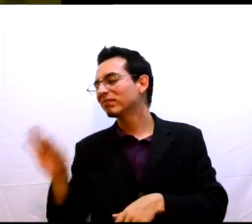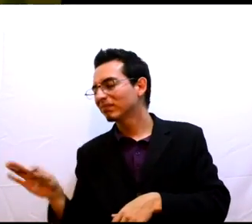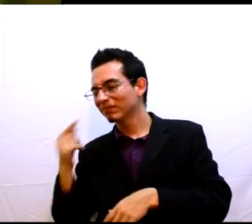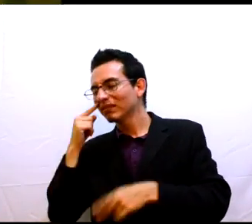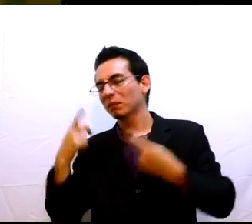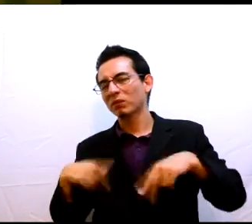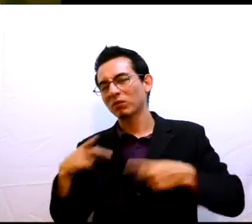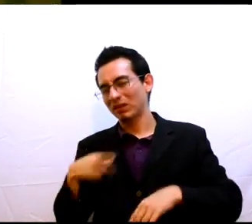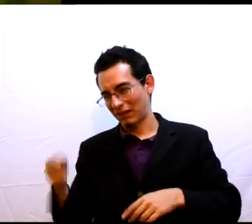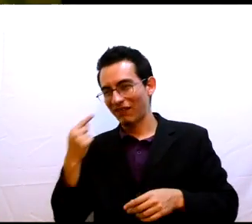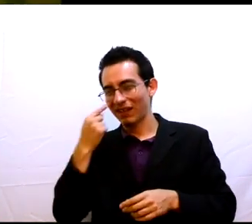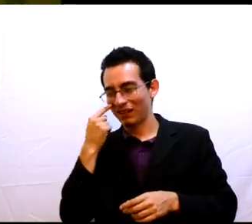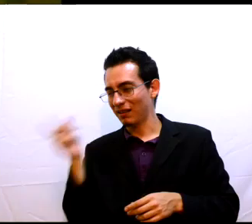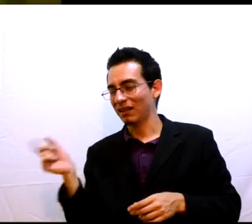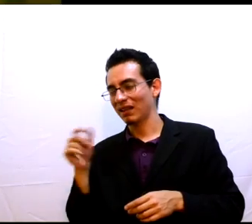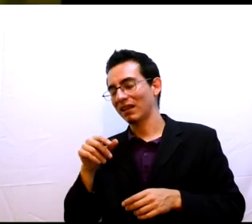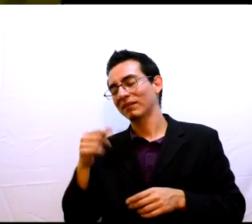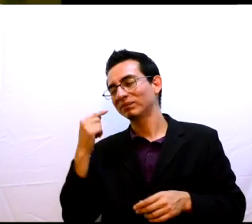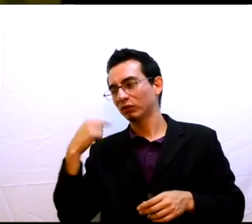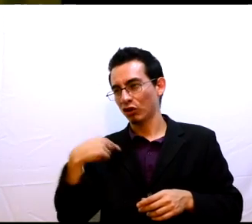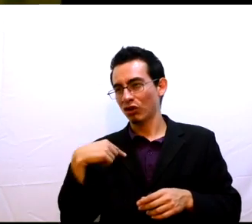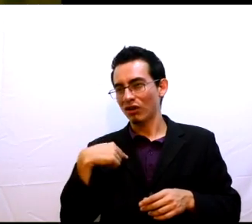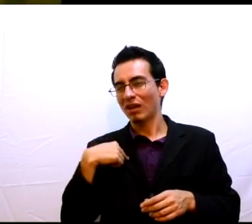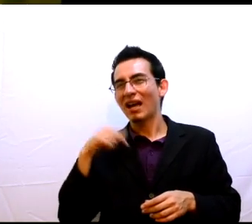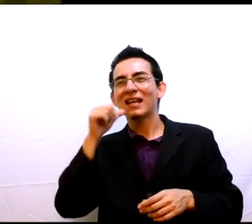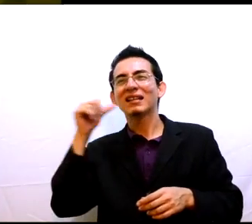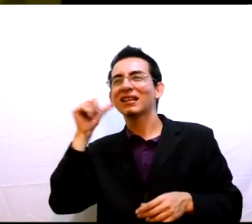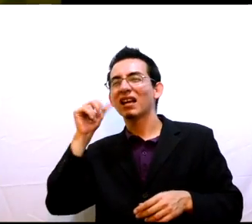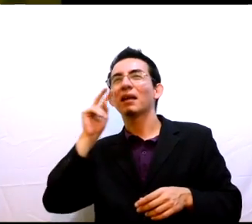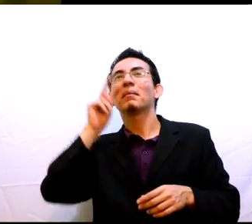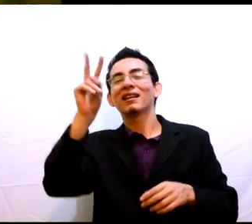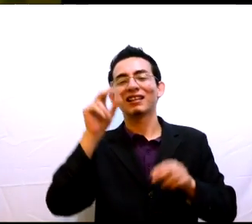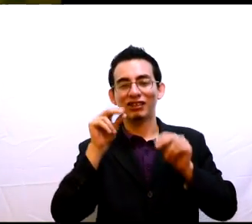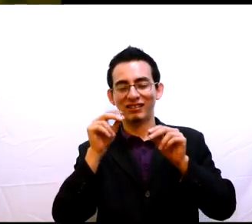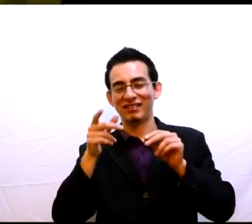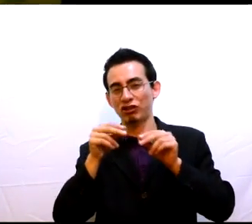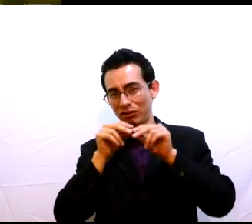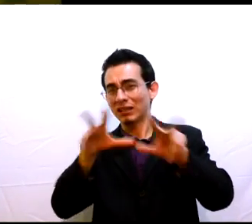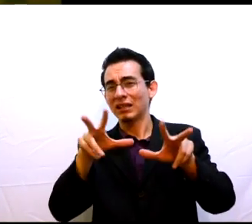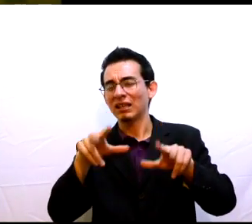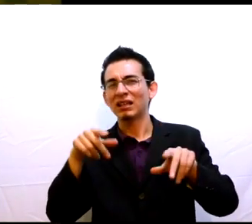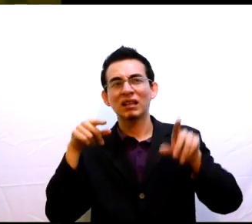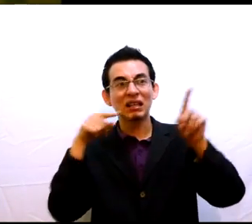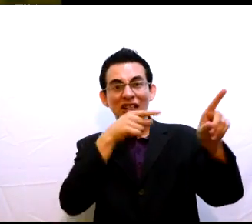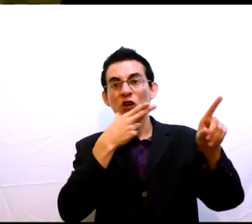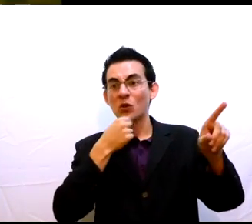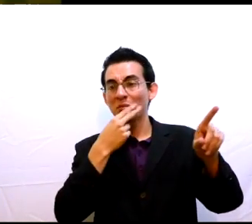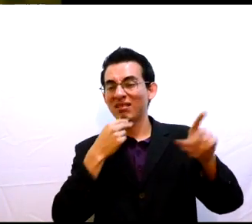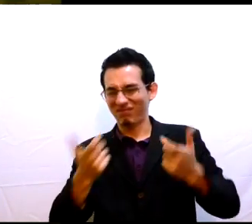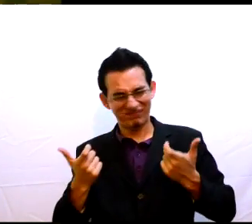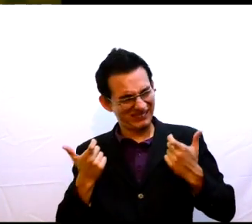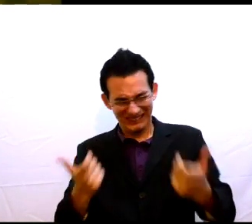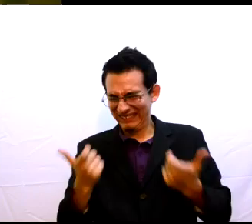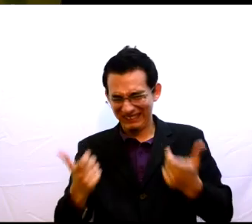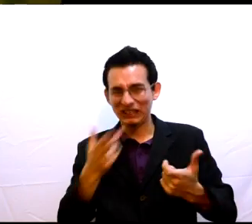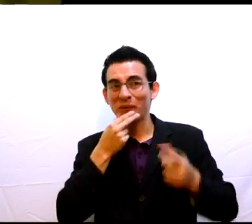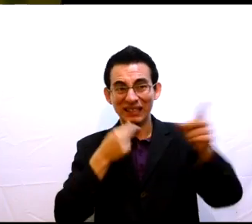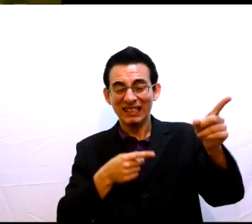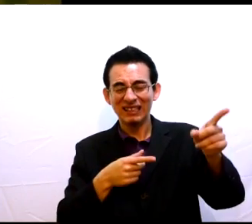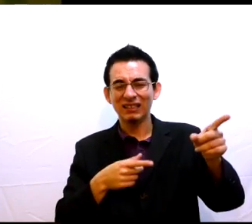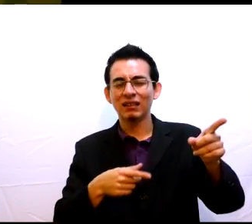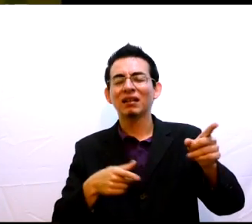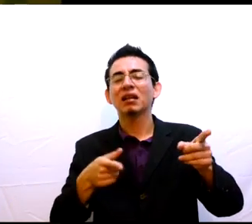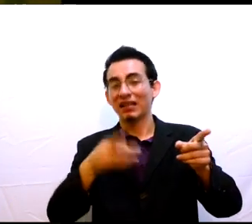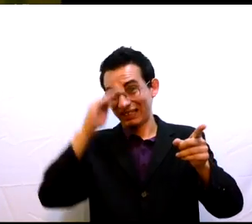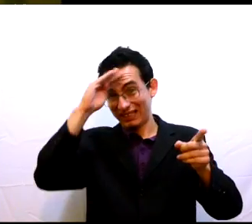dije mira ayer vi en las noticias que ese señor que va allí pues era riquísimo dije cuánto